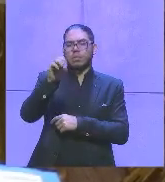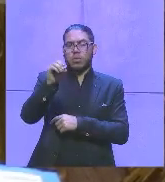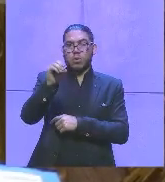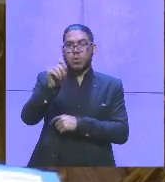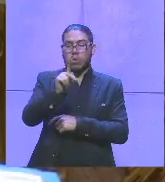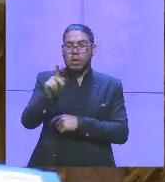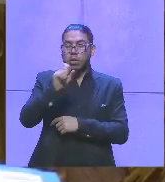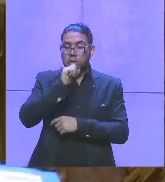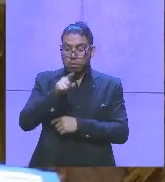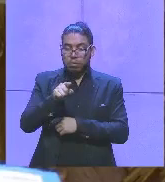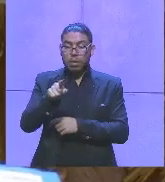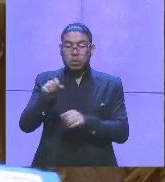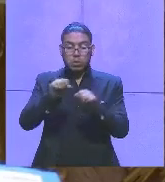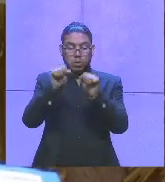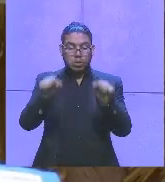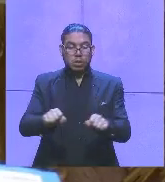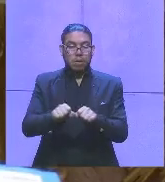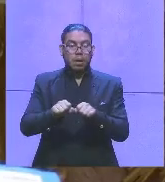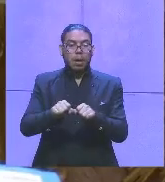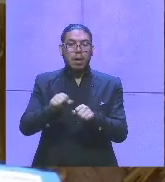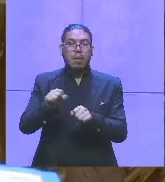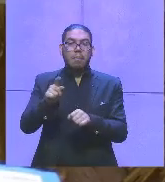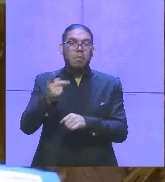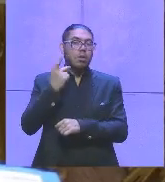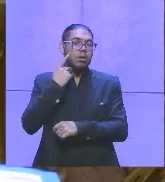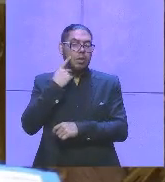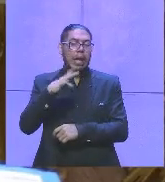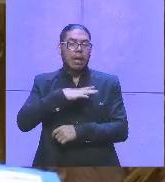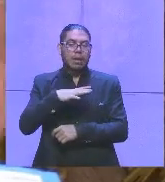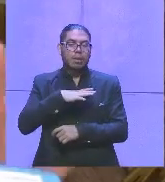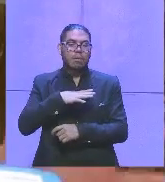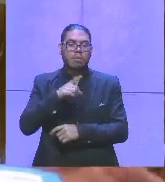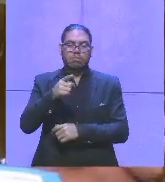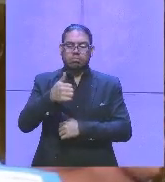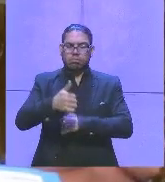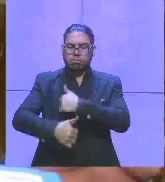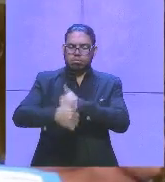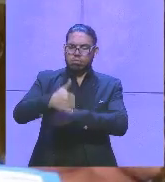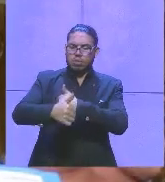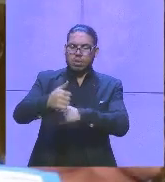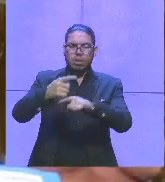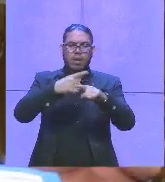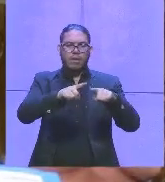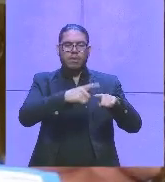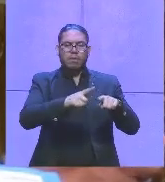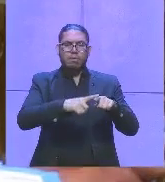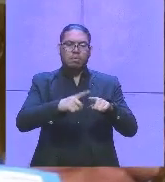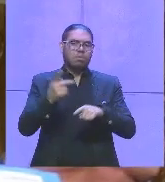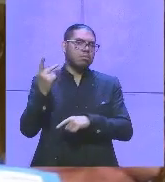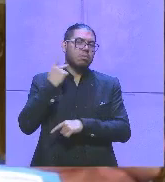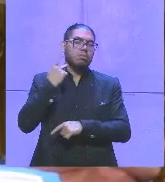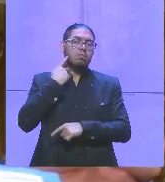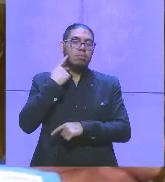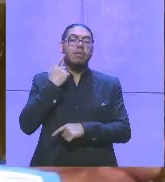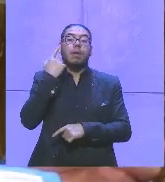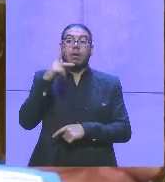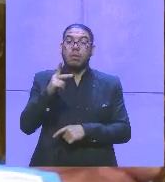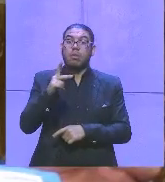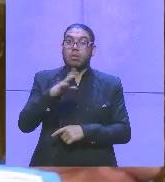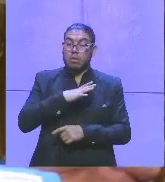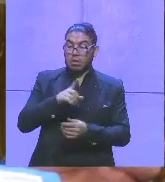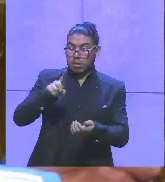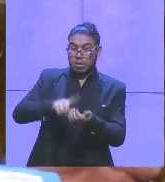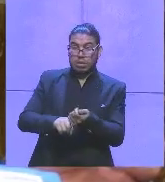define como un sistema político en el que existe una competencia entre distintos actores políticos, pero donde se